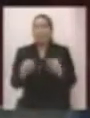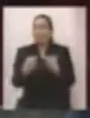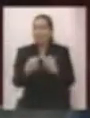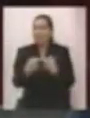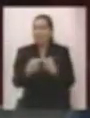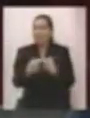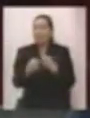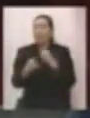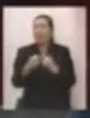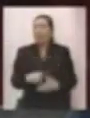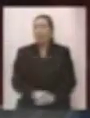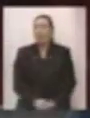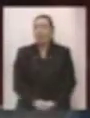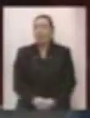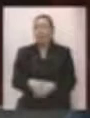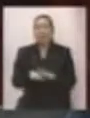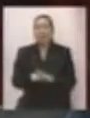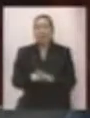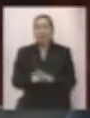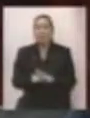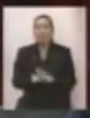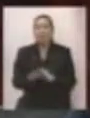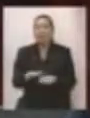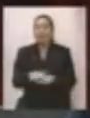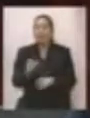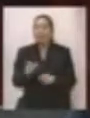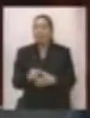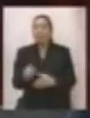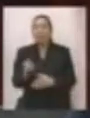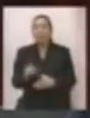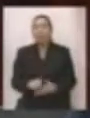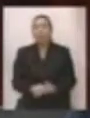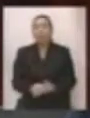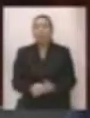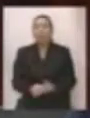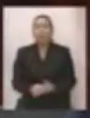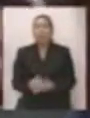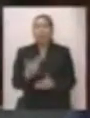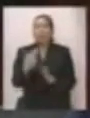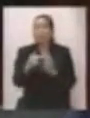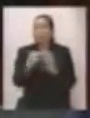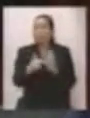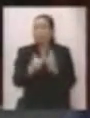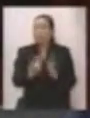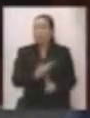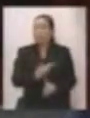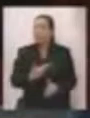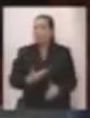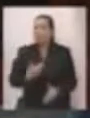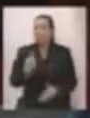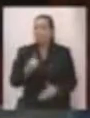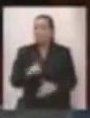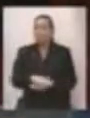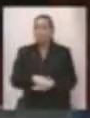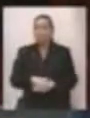promover la comunicación fluida entre los operadores, usuarios y los tres niveles de gobierno